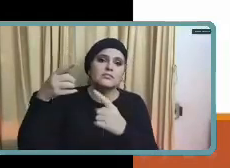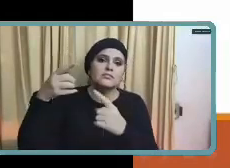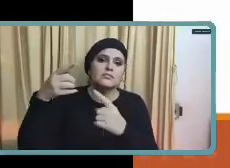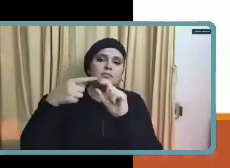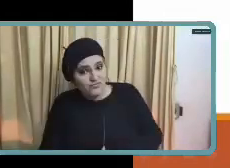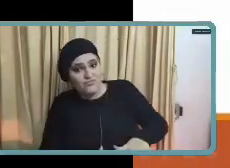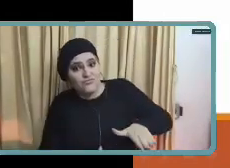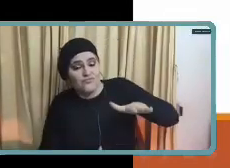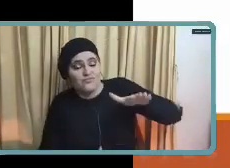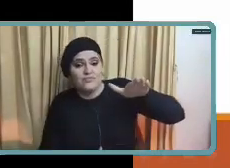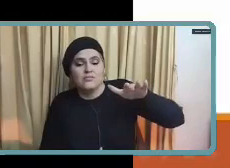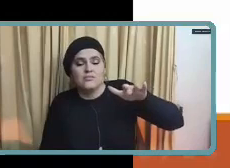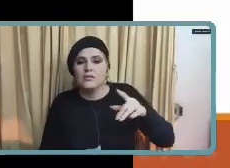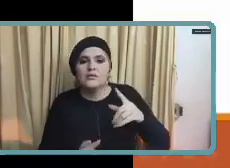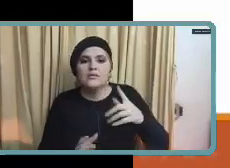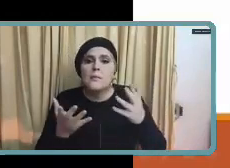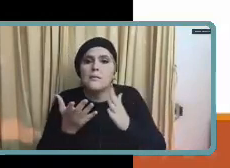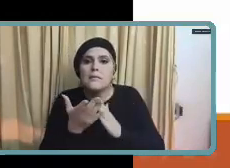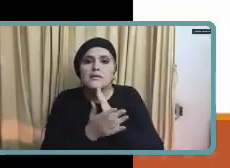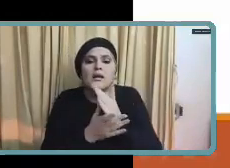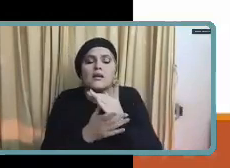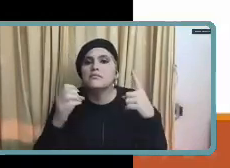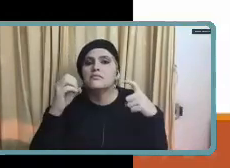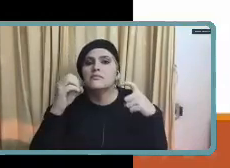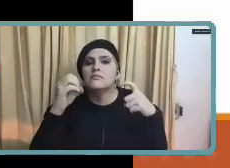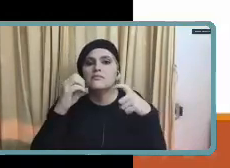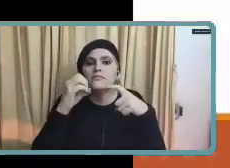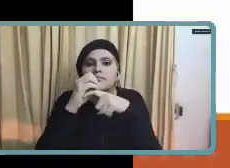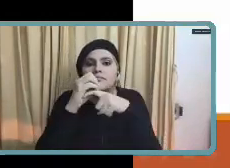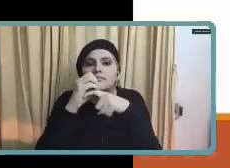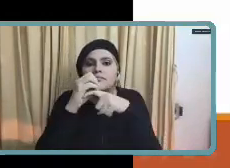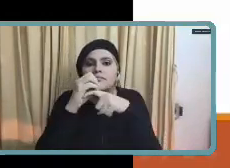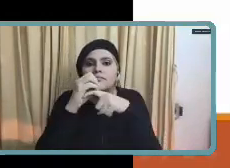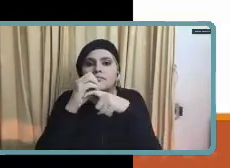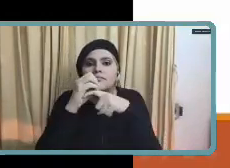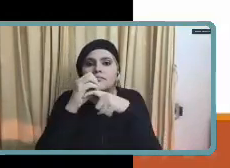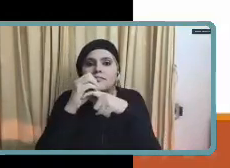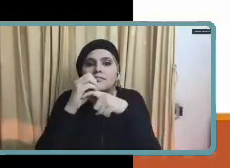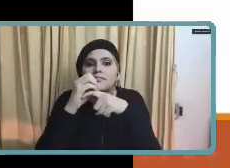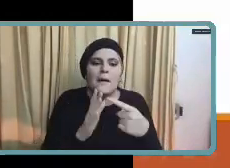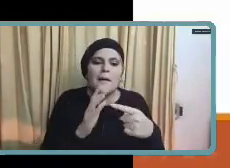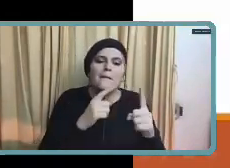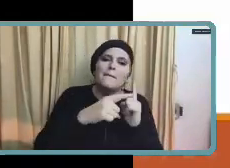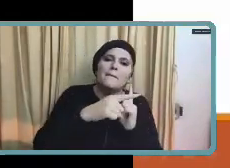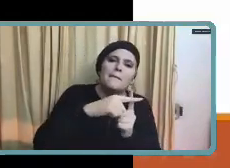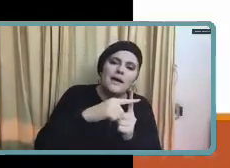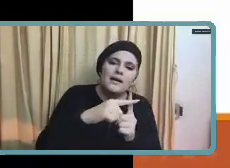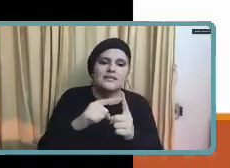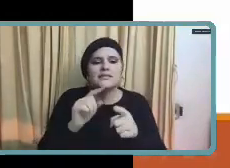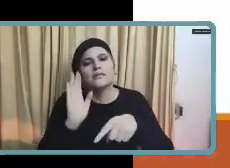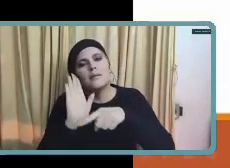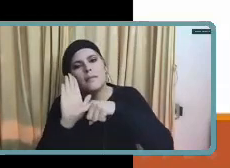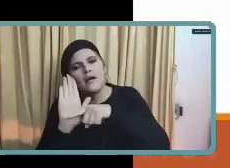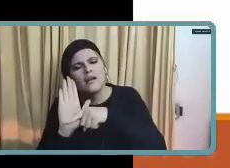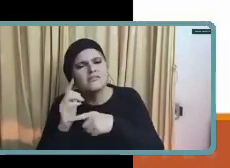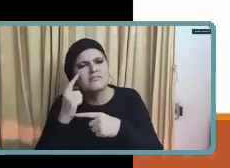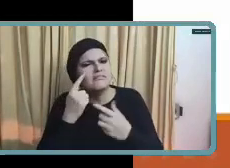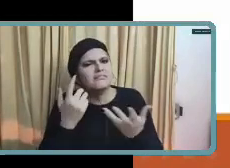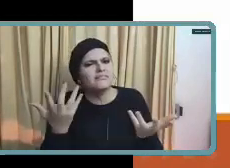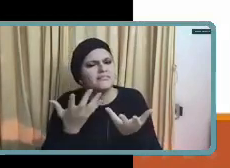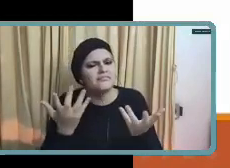espermio está, ¿ya? Y que tiene este signo menos y este signo más, toda una amplia gama